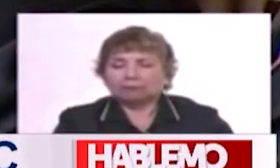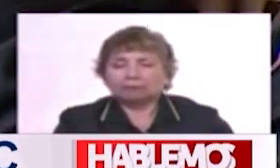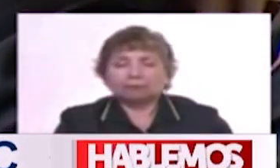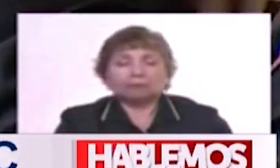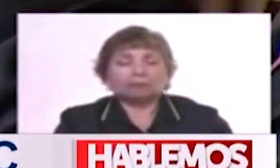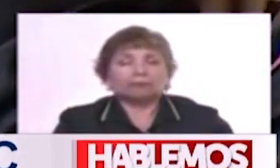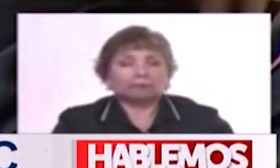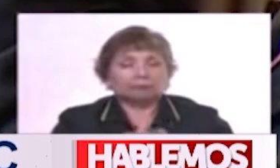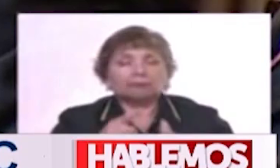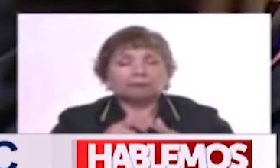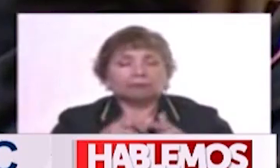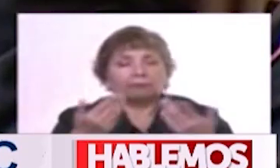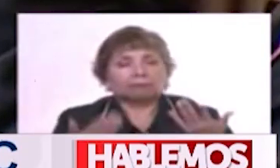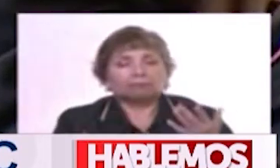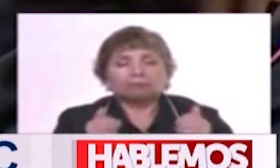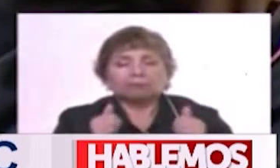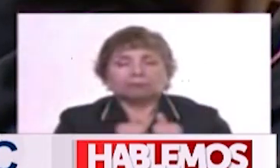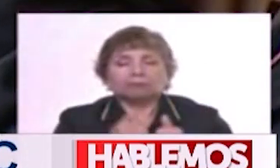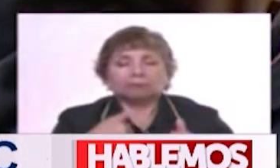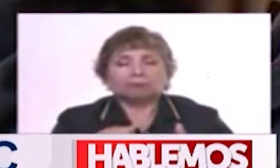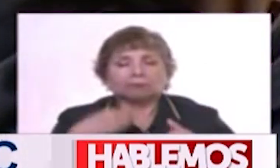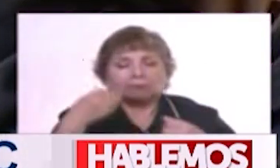Entonces, yo creo que